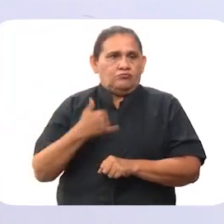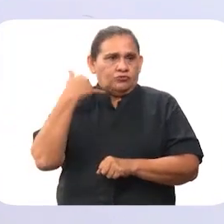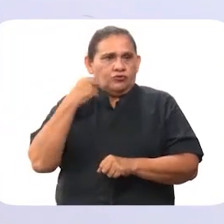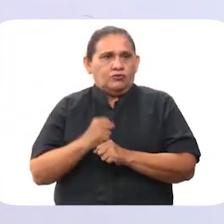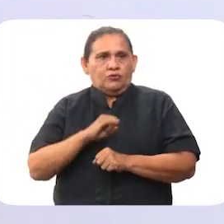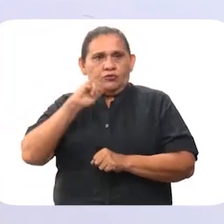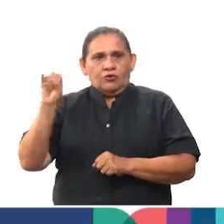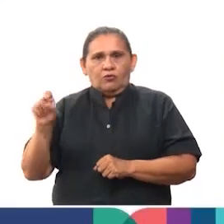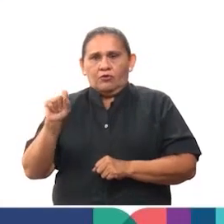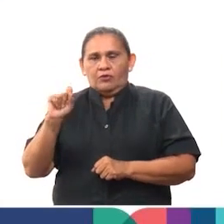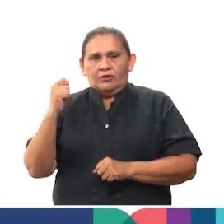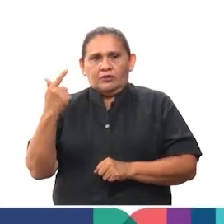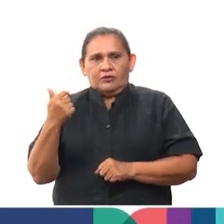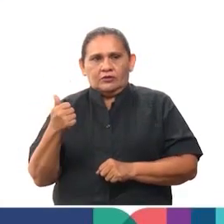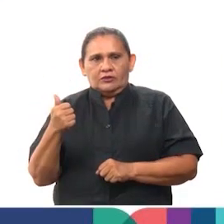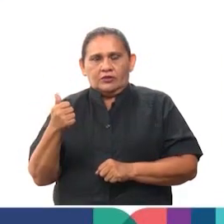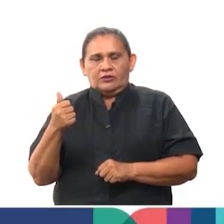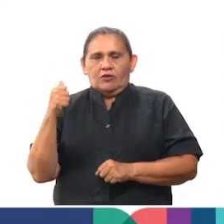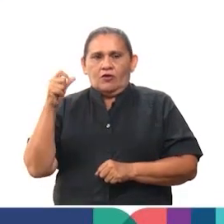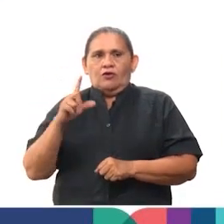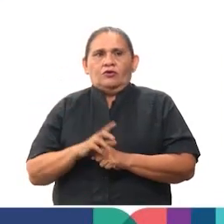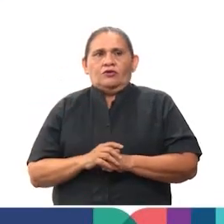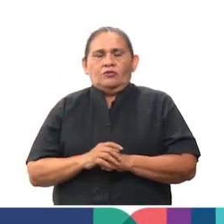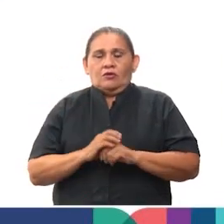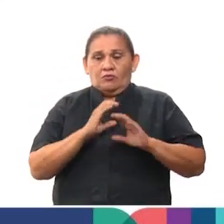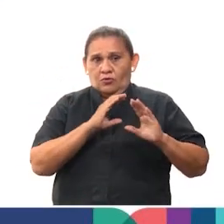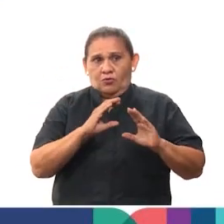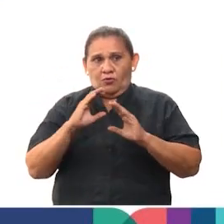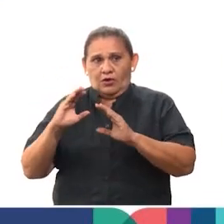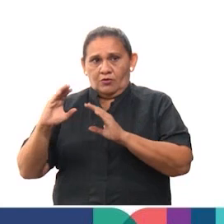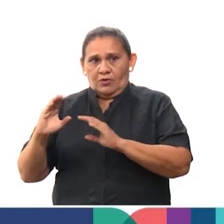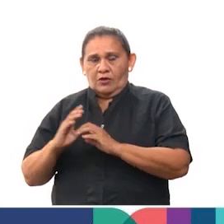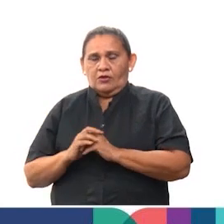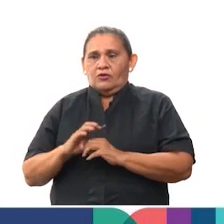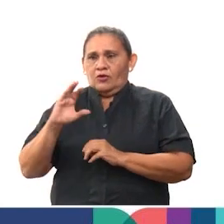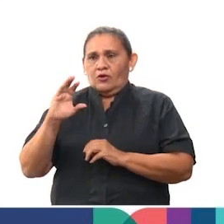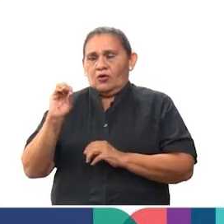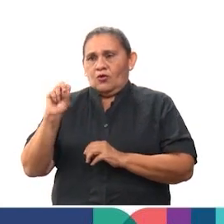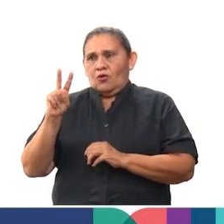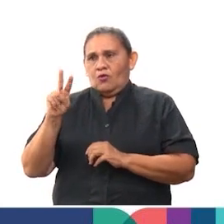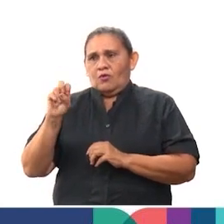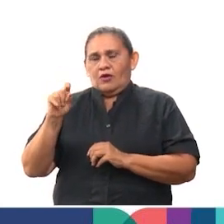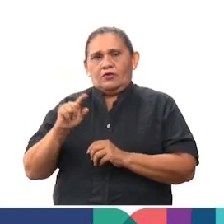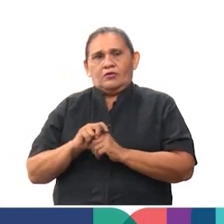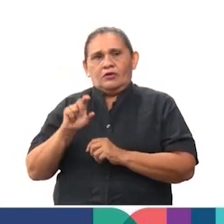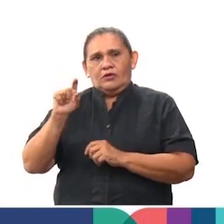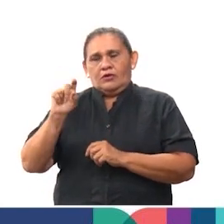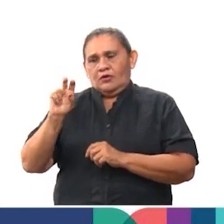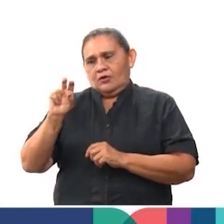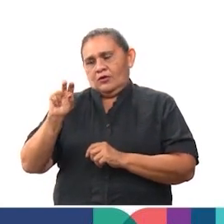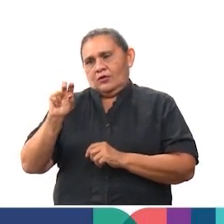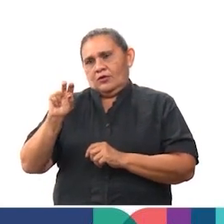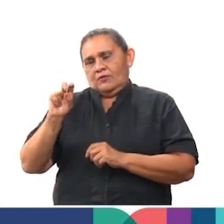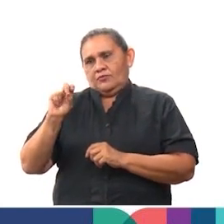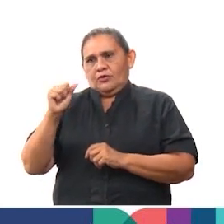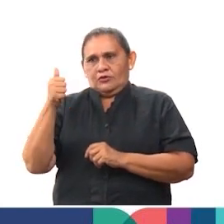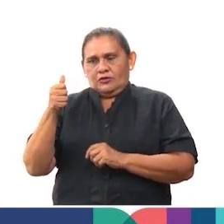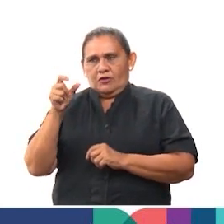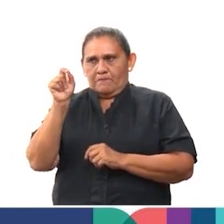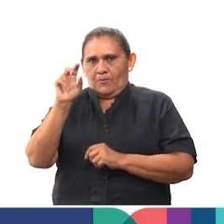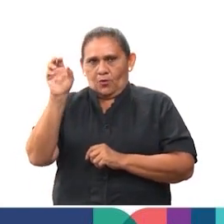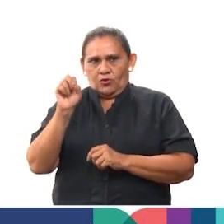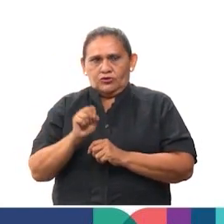36.3% socuchupuli, cancañanil yetel tubinuyemel. Le cama yan, tel uzabal tulac al cojano yantio COVID determinan